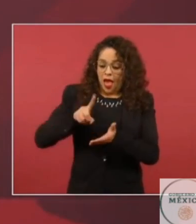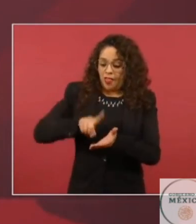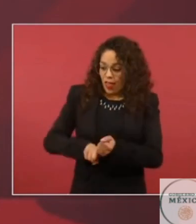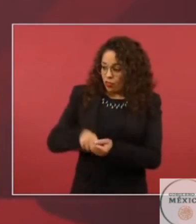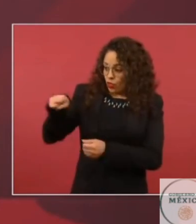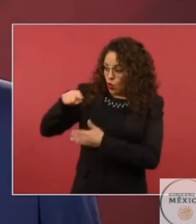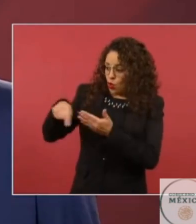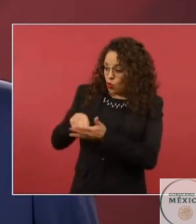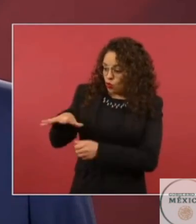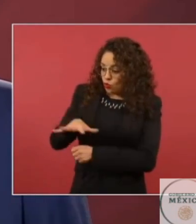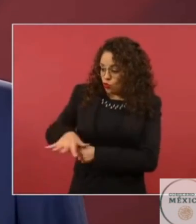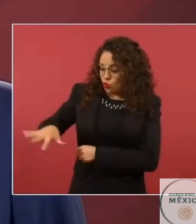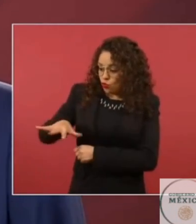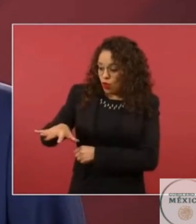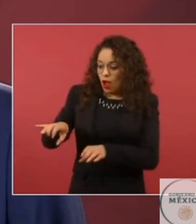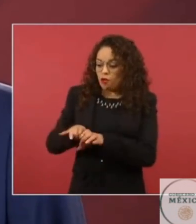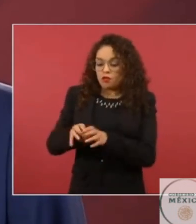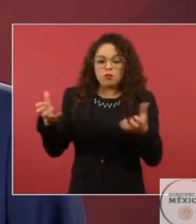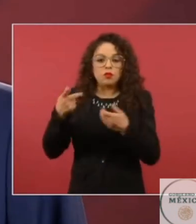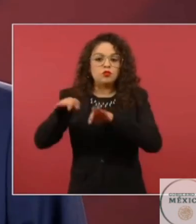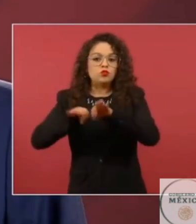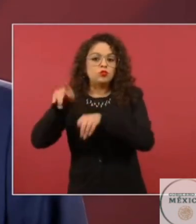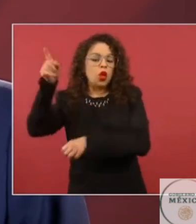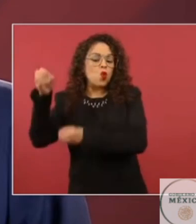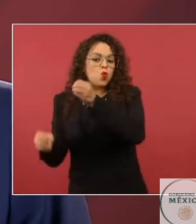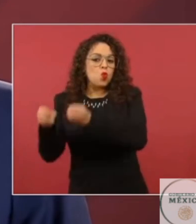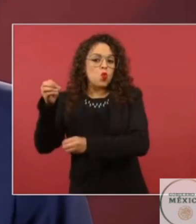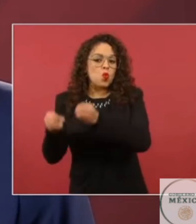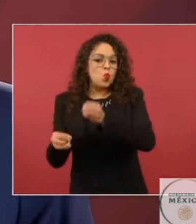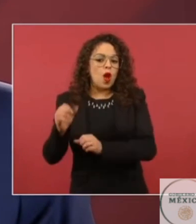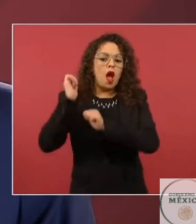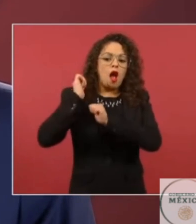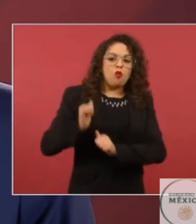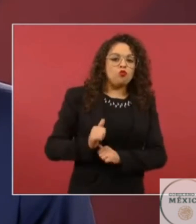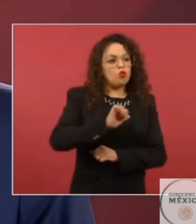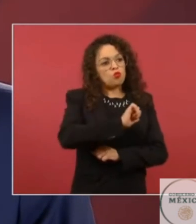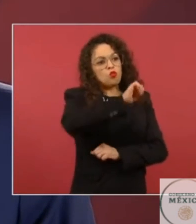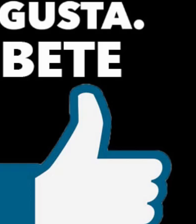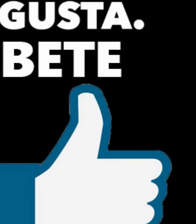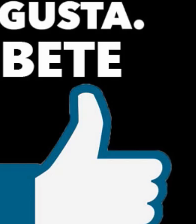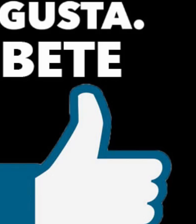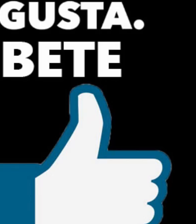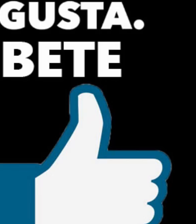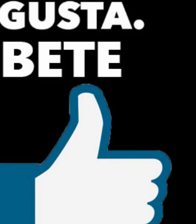y tampoco en las televisoras. Amigos, con esto me despido y nos vemos en el próximo video.